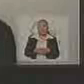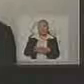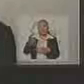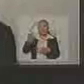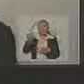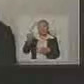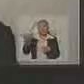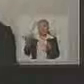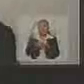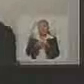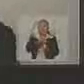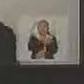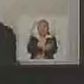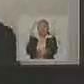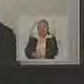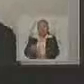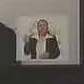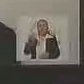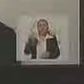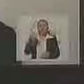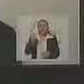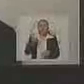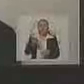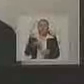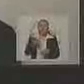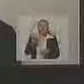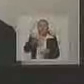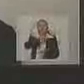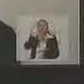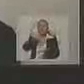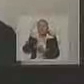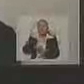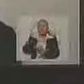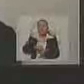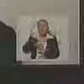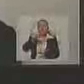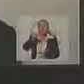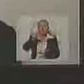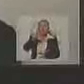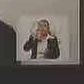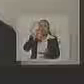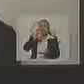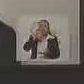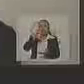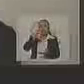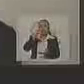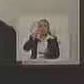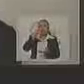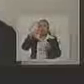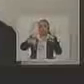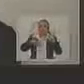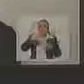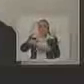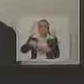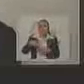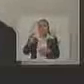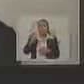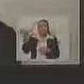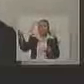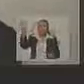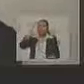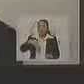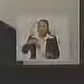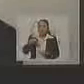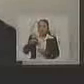las familias. Necesitamos 10 segundos. Un centro de reciclado y ahí también daremos empleo